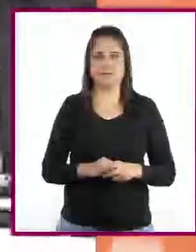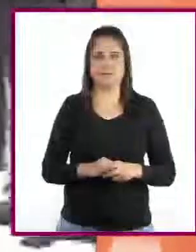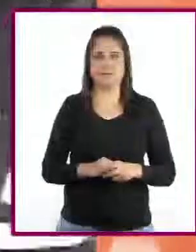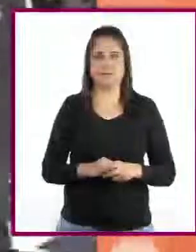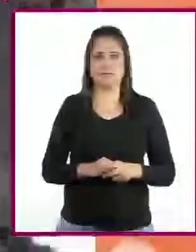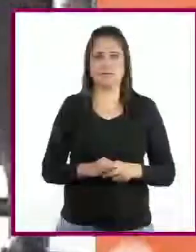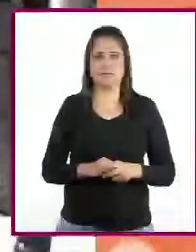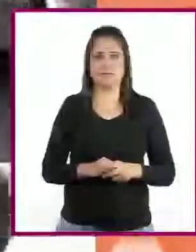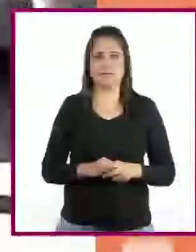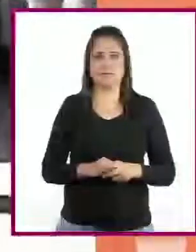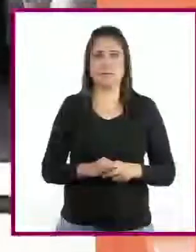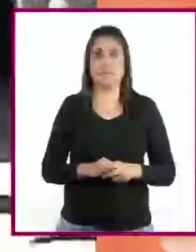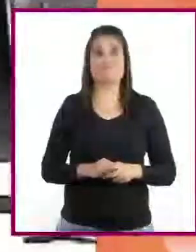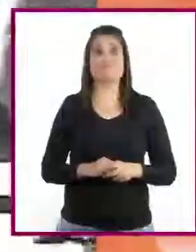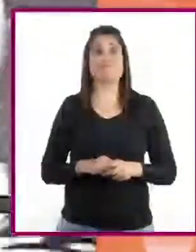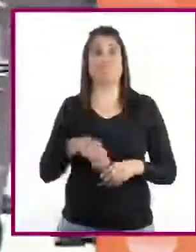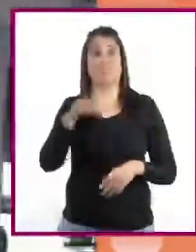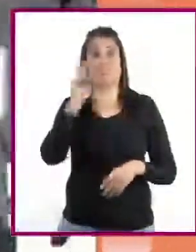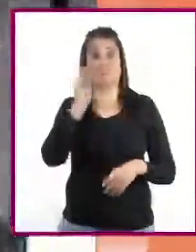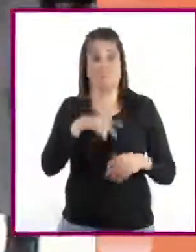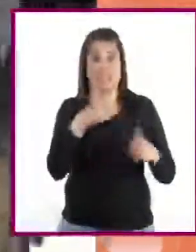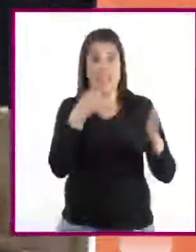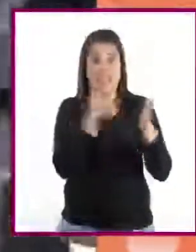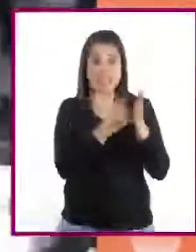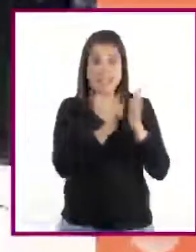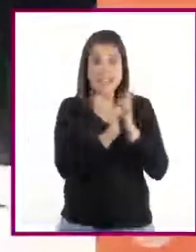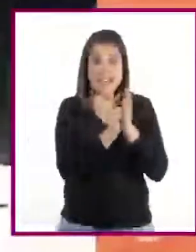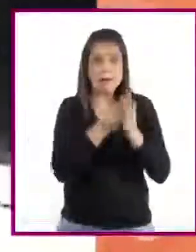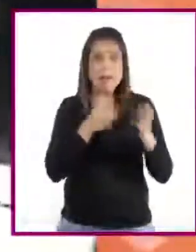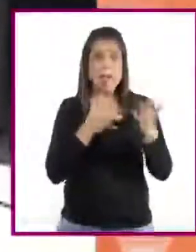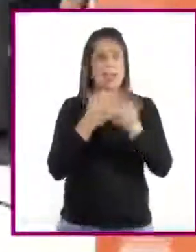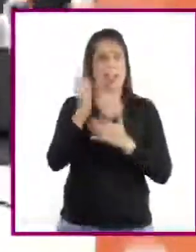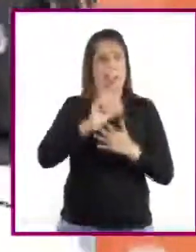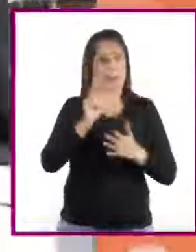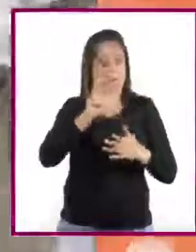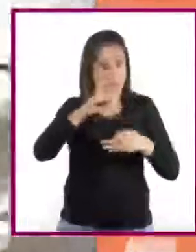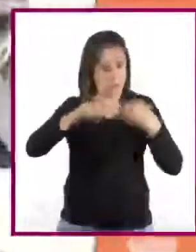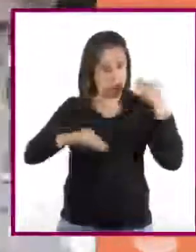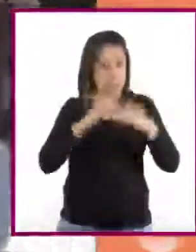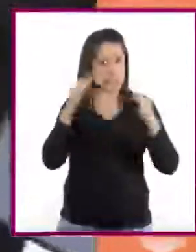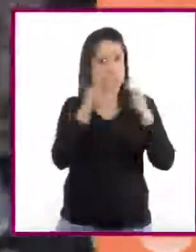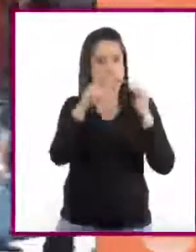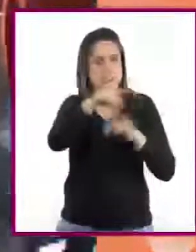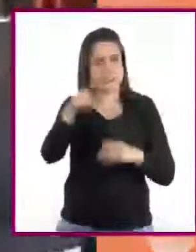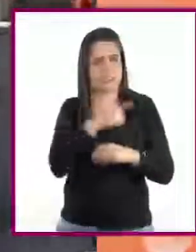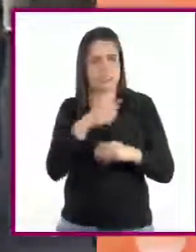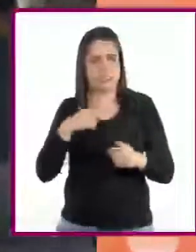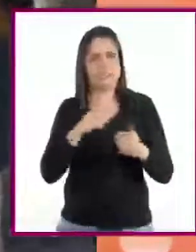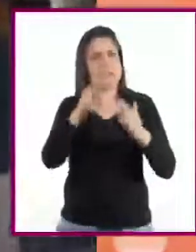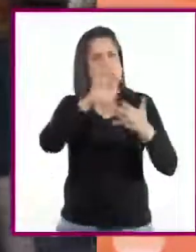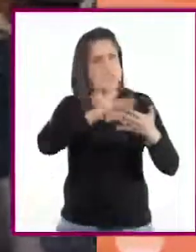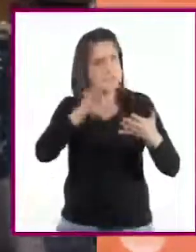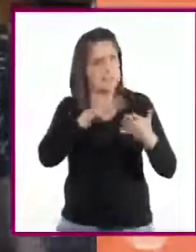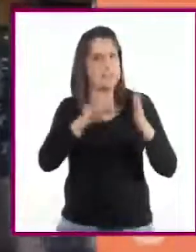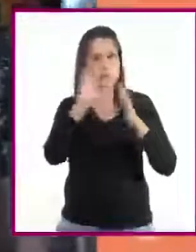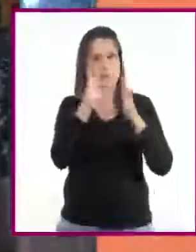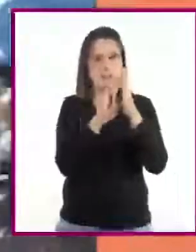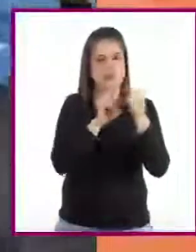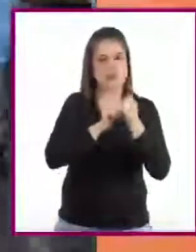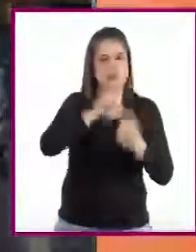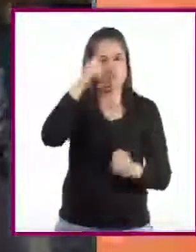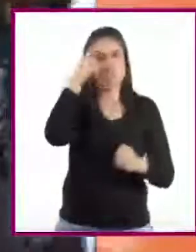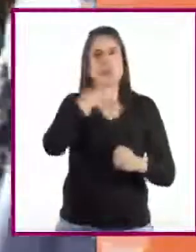Sin exagerar, este es un libro que debe estar en todos los hogares de nuestro país. Debemos leerlo para valorarlo en su justa